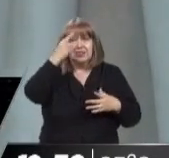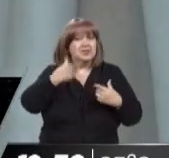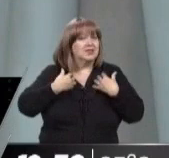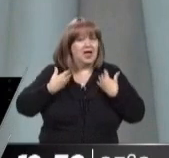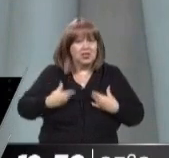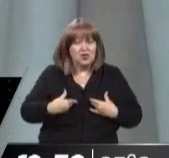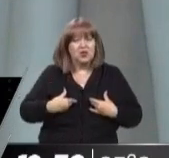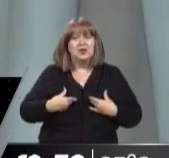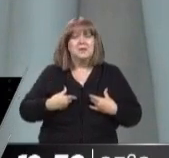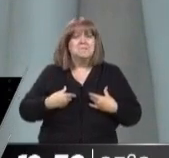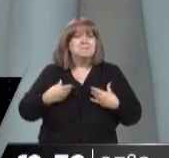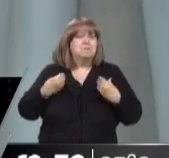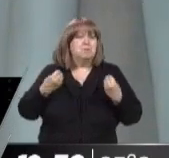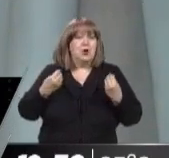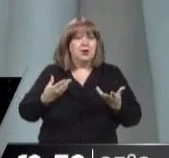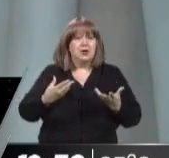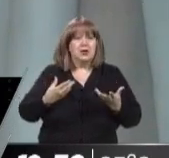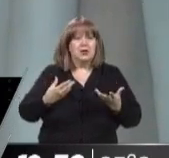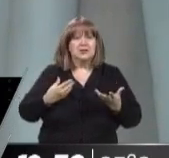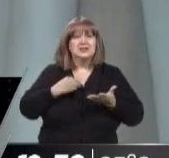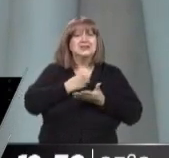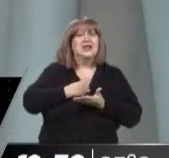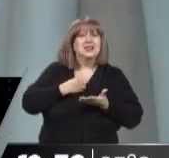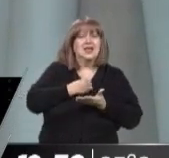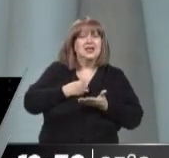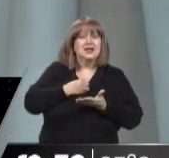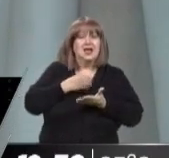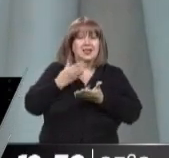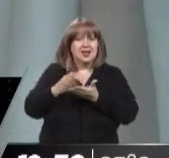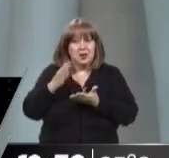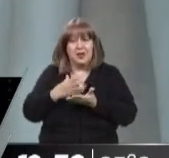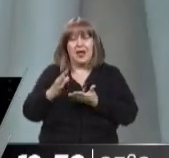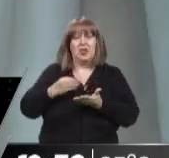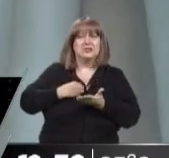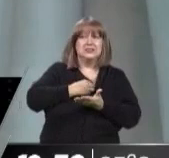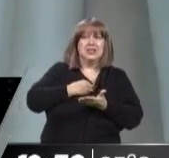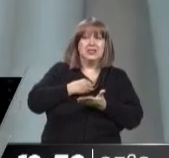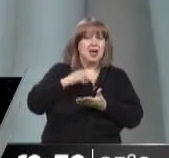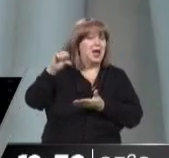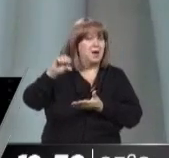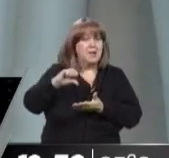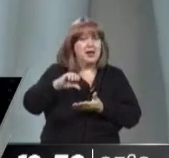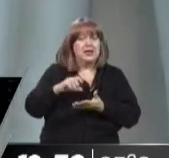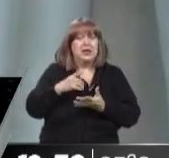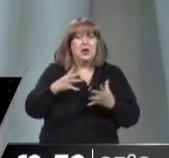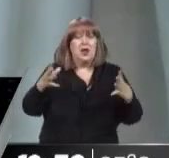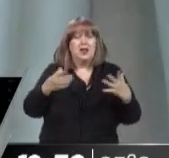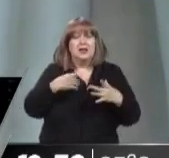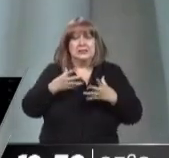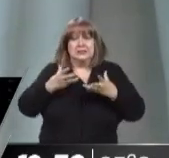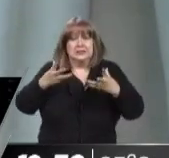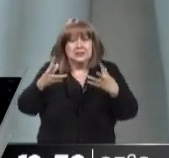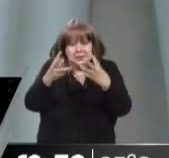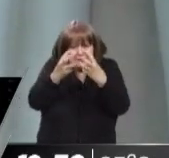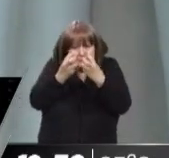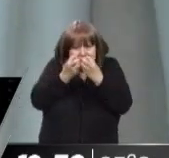menor porque justamente está esto generó un daño psicológico y una un retraimiento por parte del